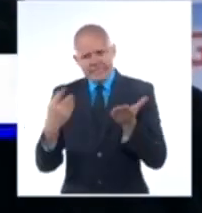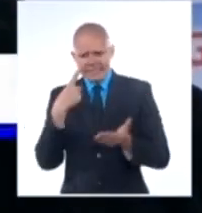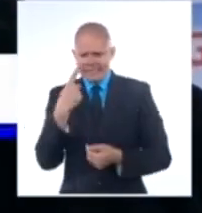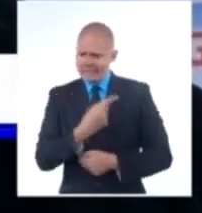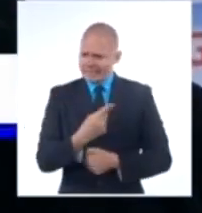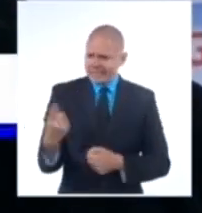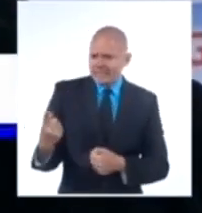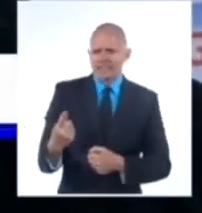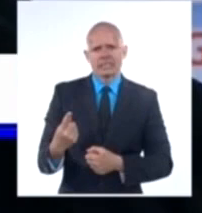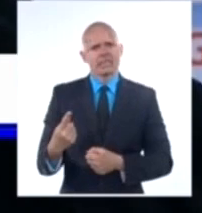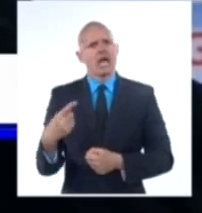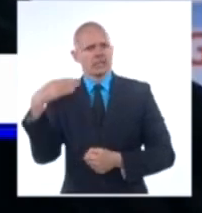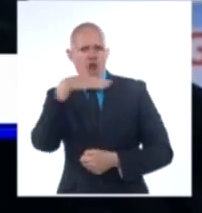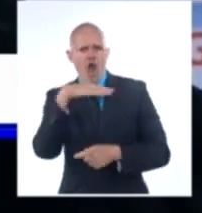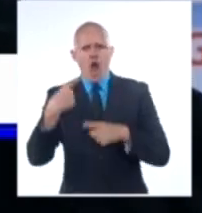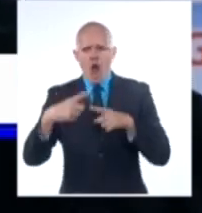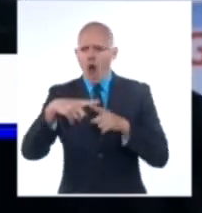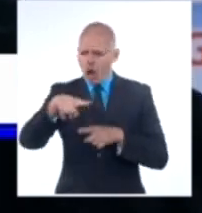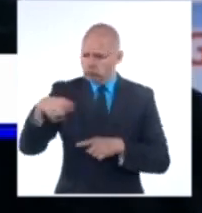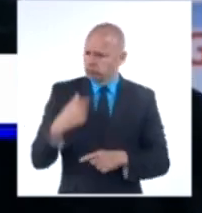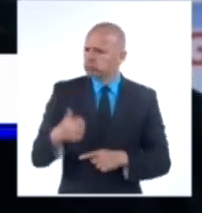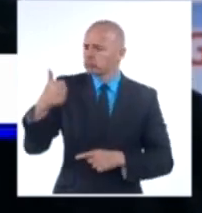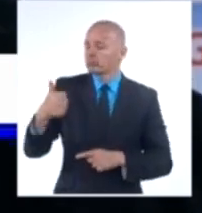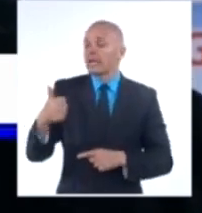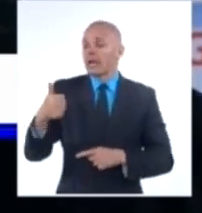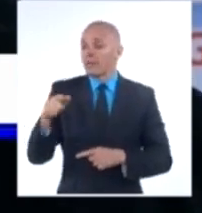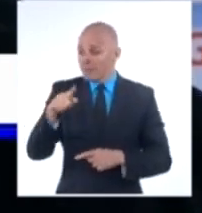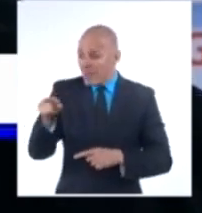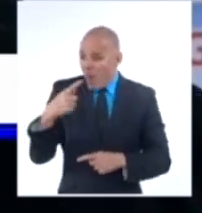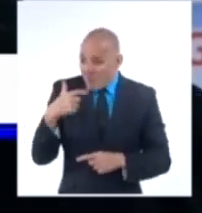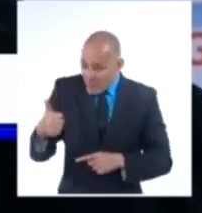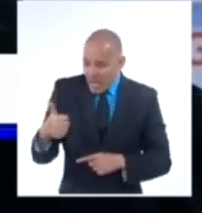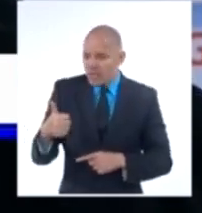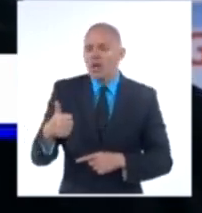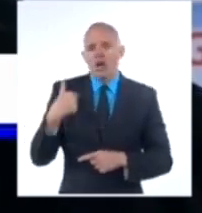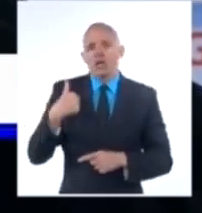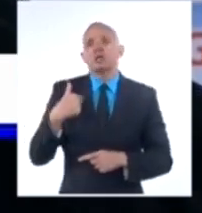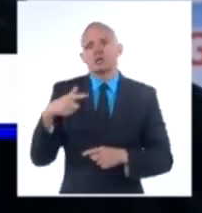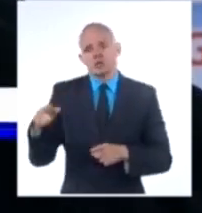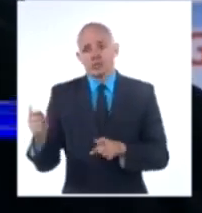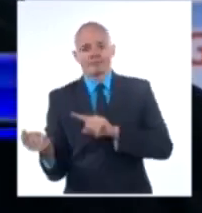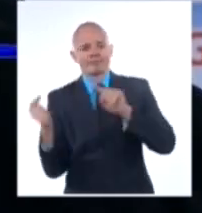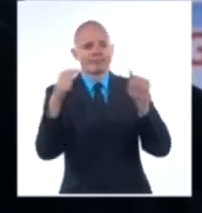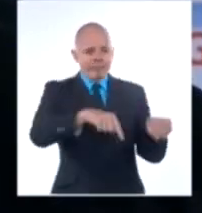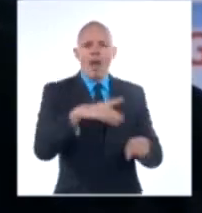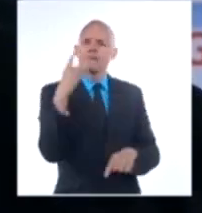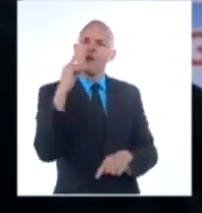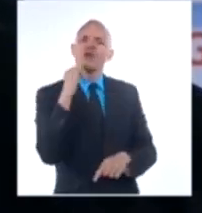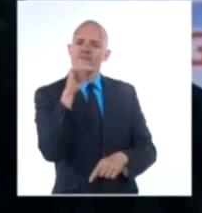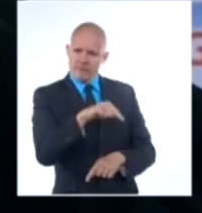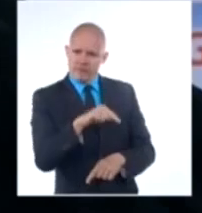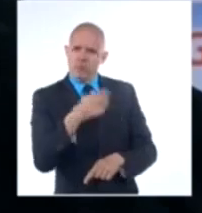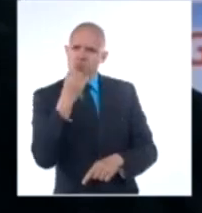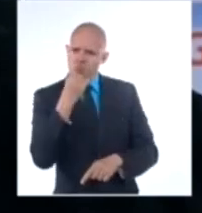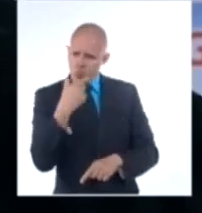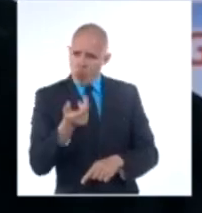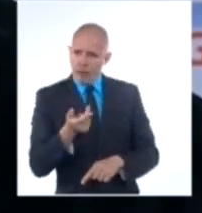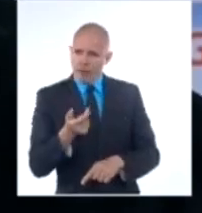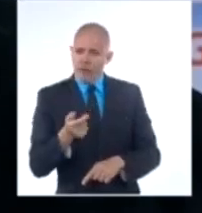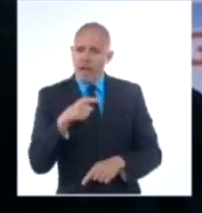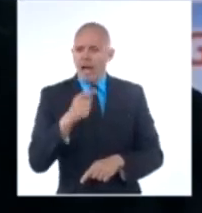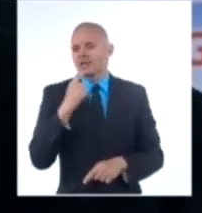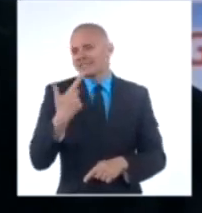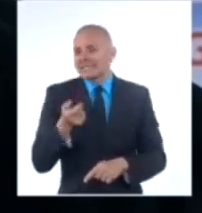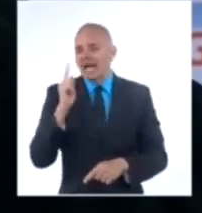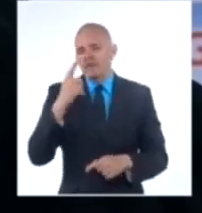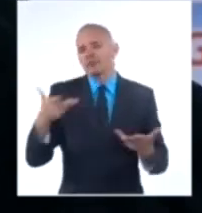que también allá en Bolivia lo vamos a desarrollar con todo el equipo técnico cubano. Entonces es una manera de intercambiar conocimientos sobre